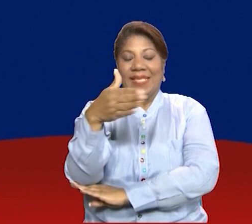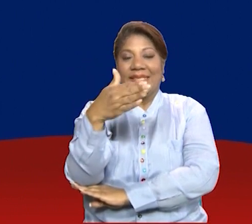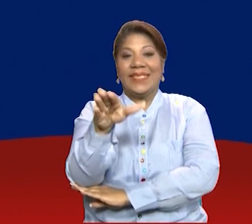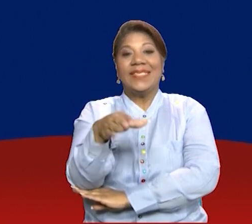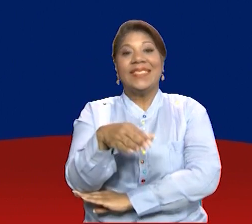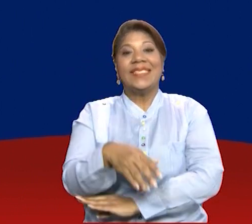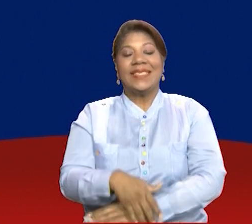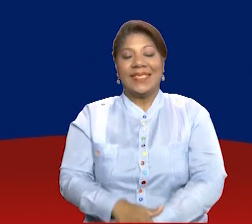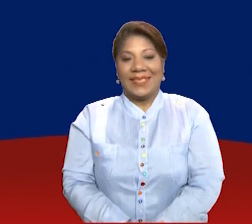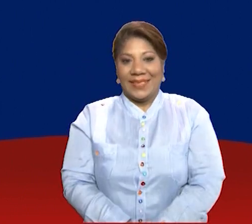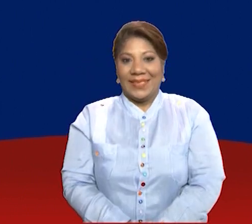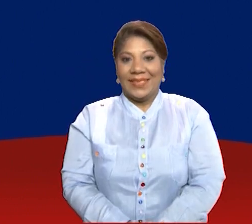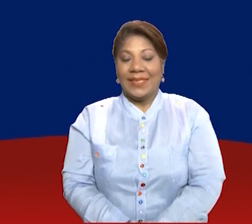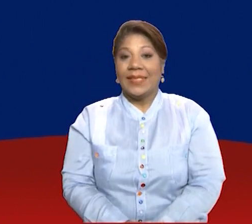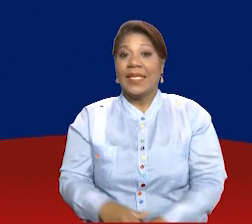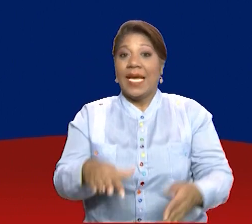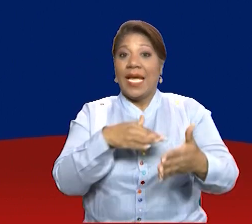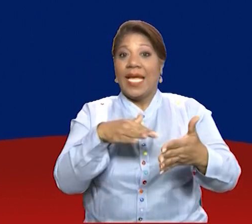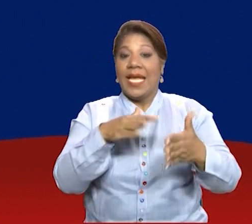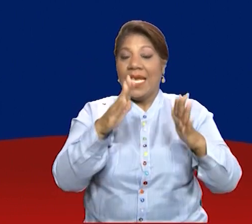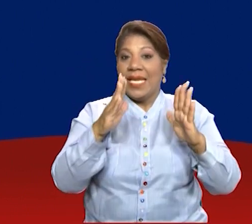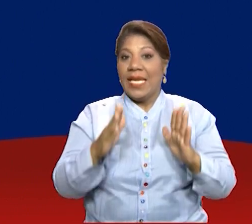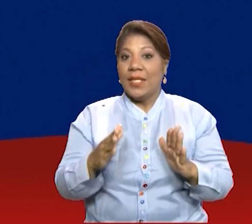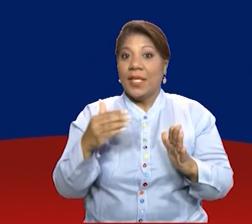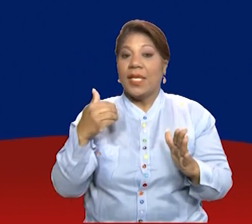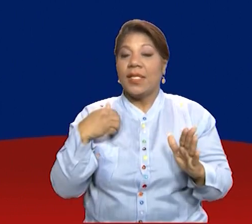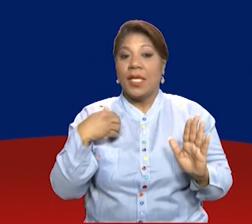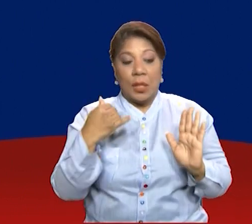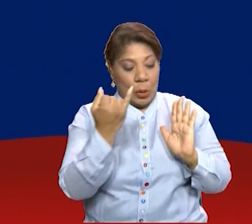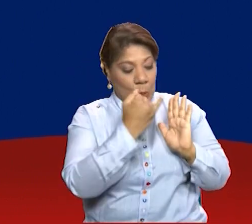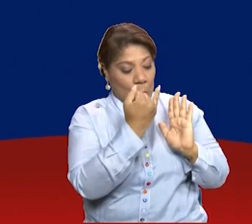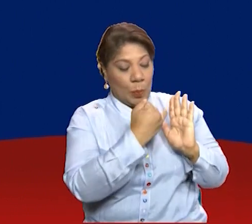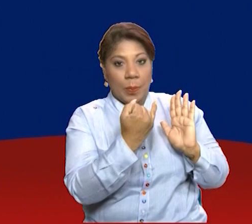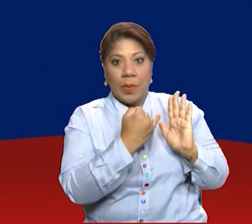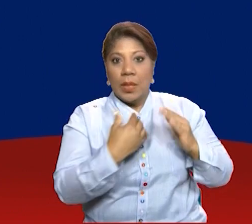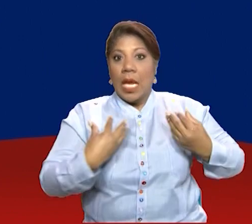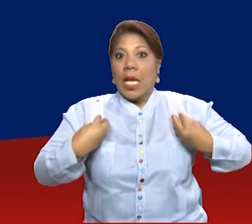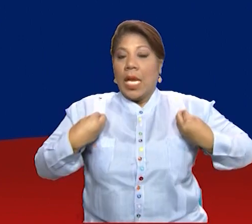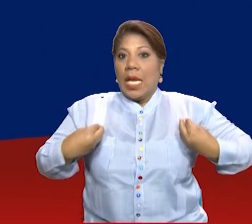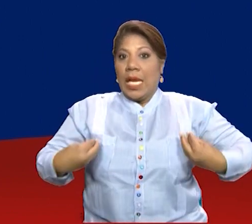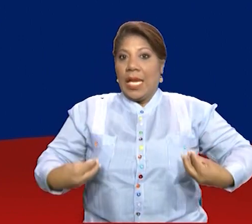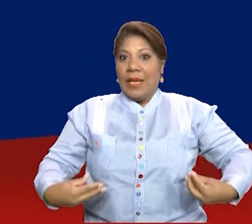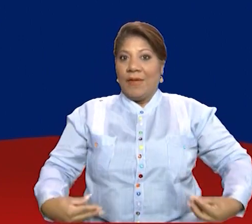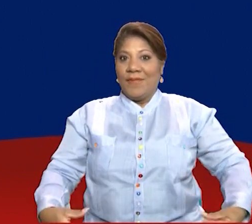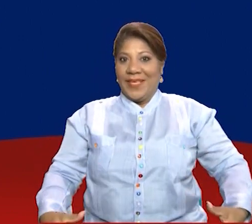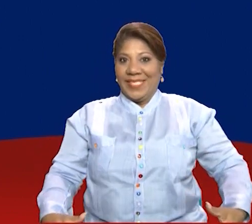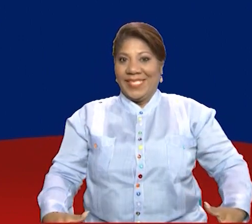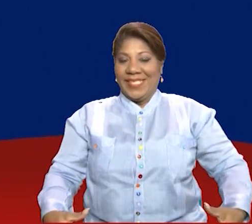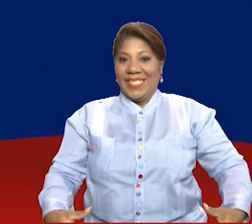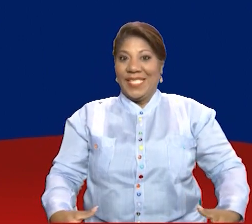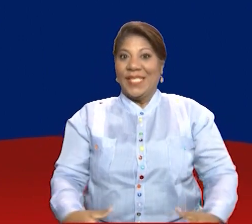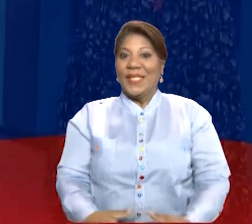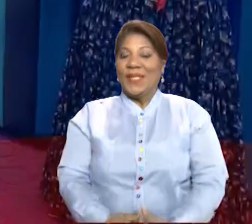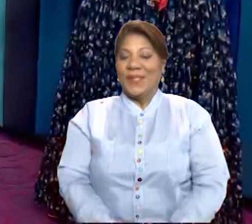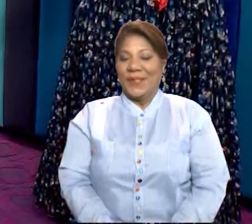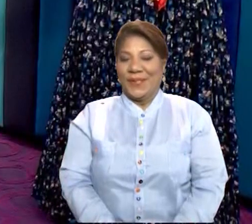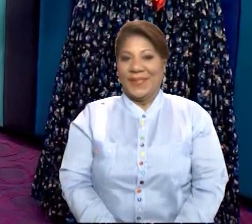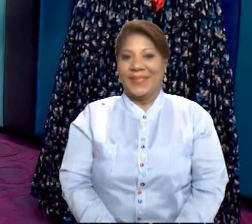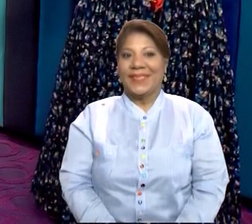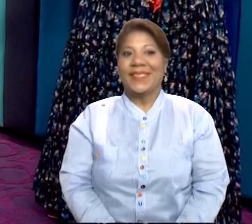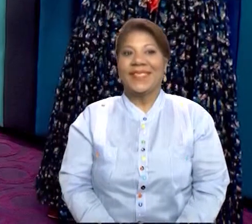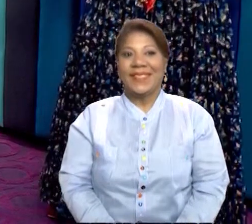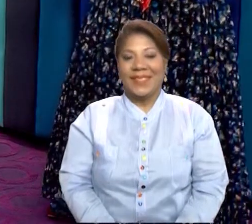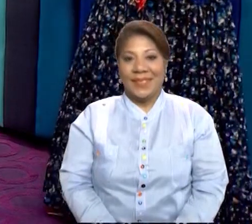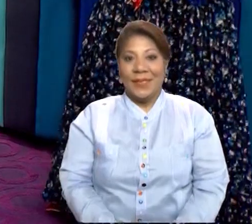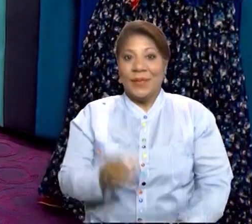bandera panameña. El estudiante tiene que decorar el vestido de Rufina Alfaro. Chicos, esto lo